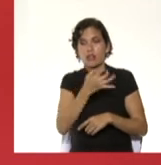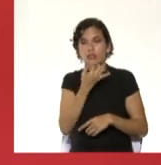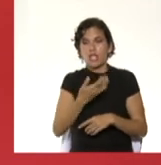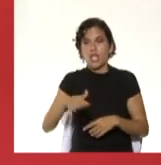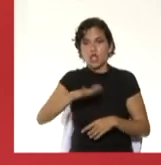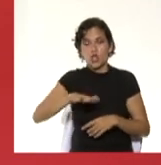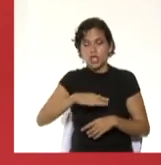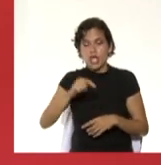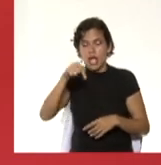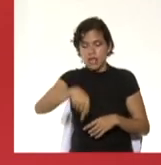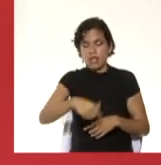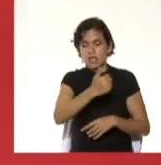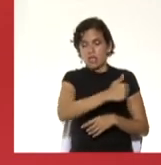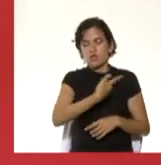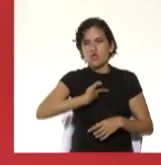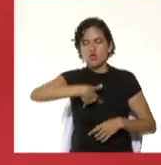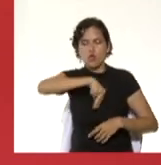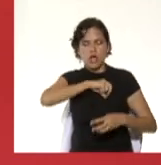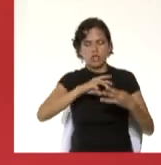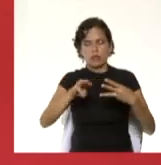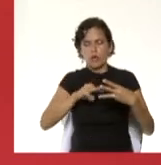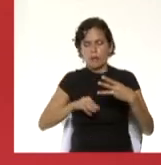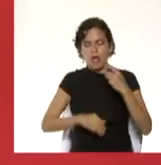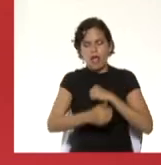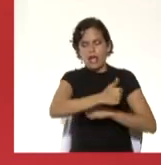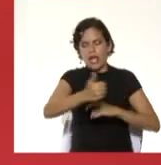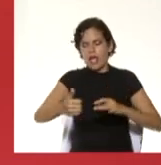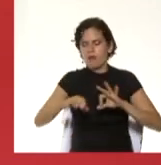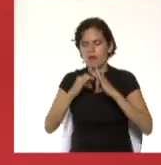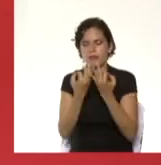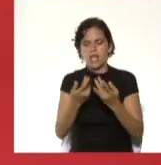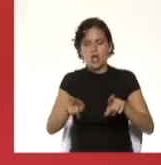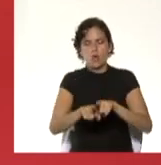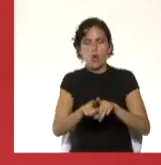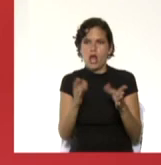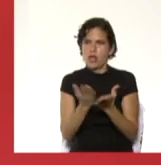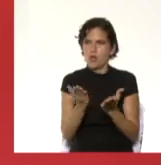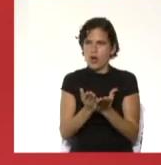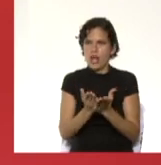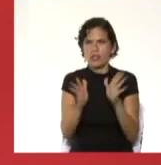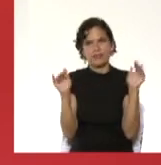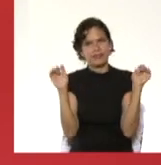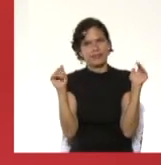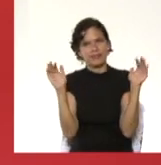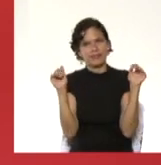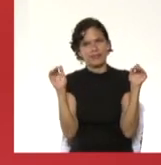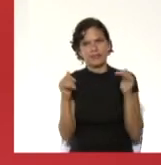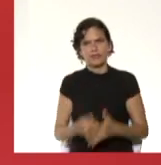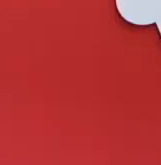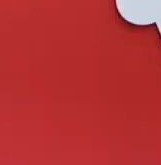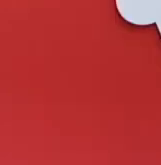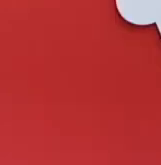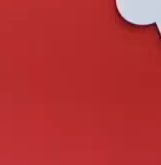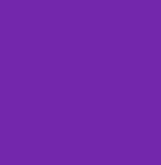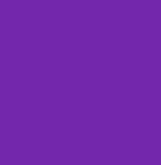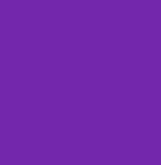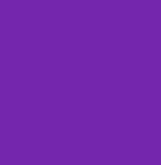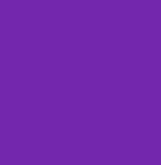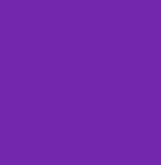la tarde. ¿Pero por dónde? Por el mejor programa educativo Cada Familia Una Escuela. ¡Se les quiere!